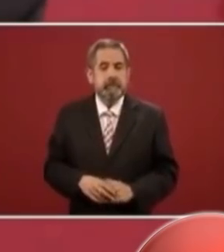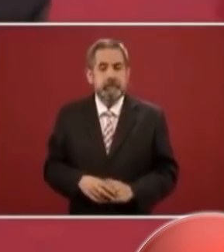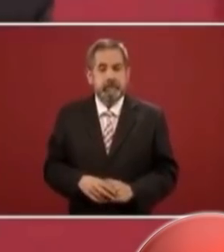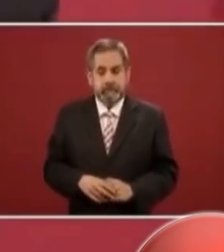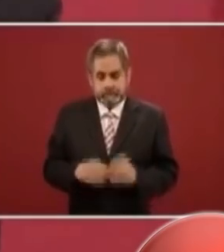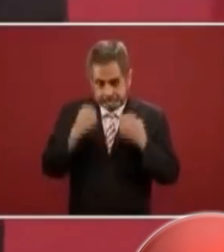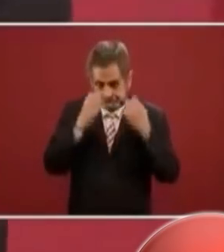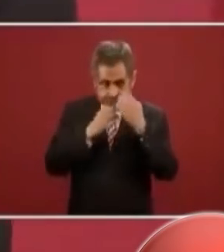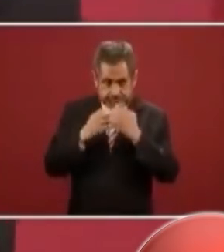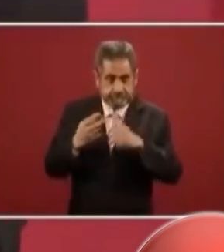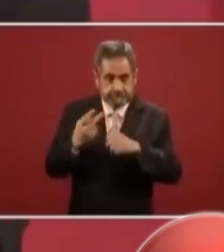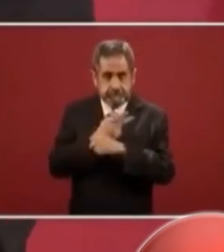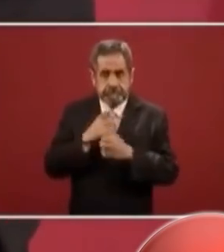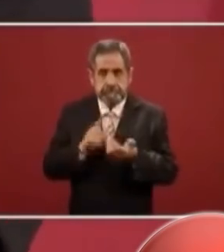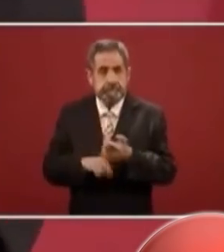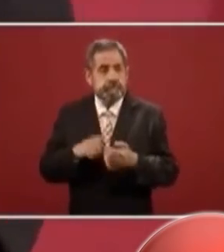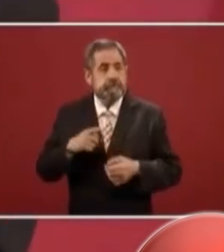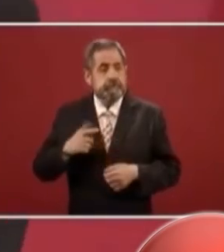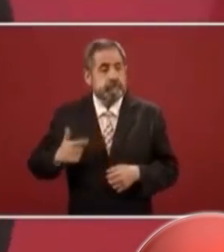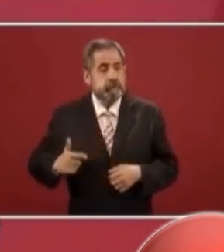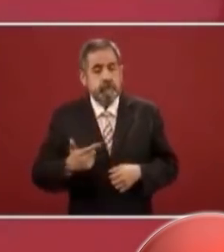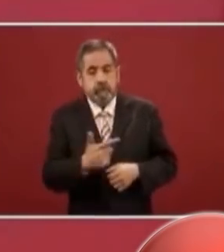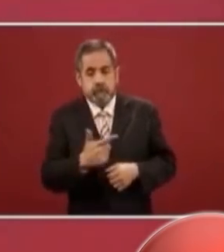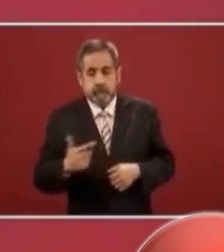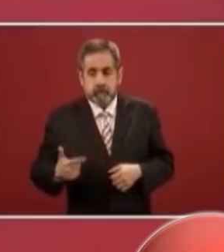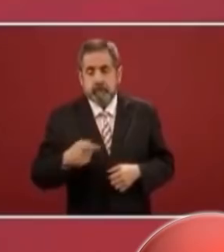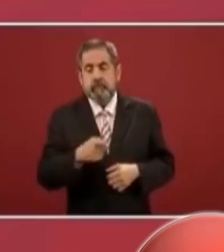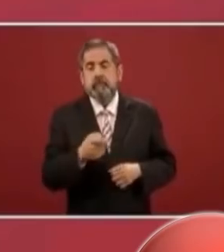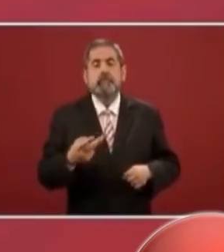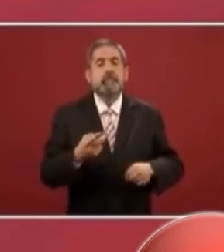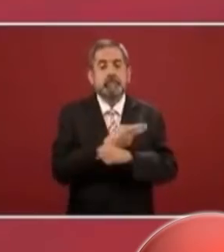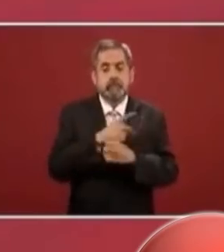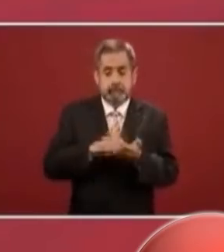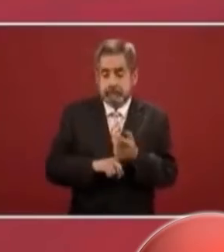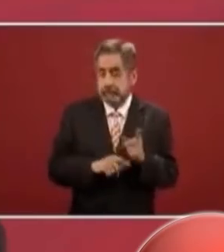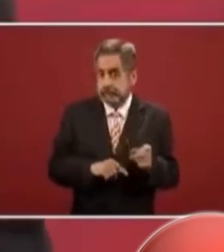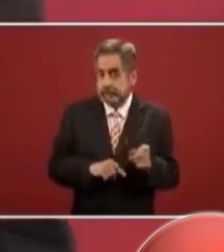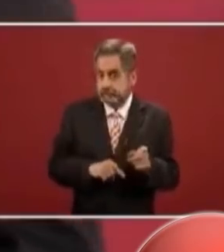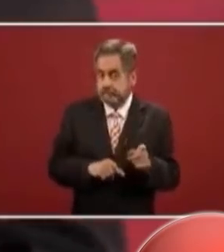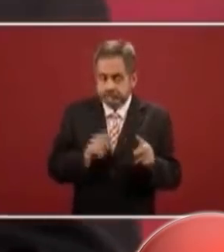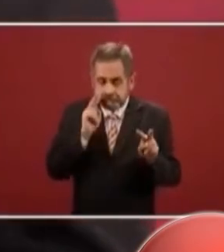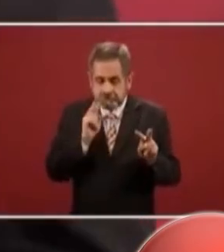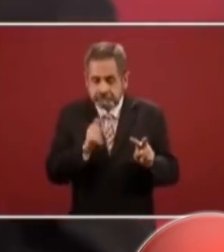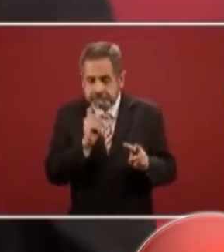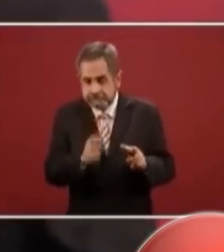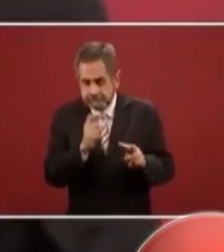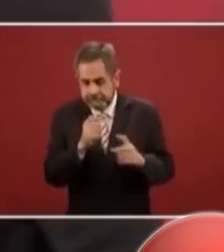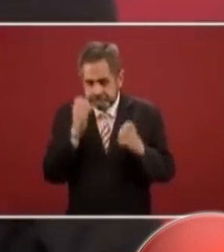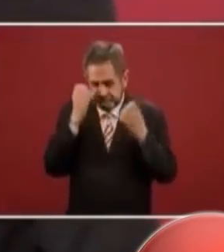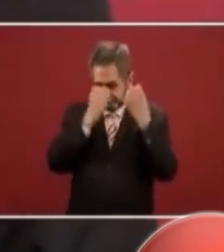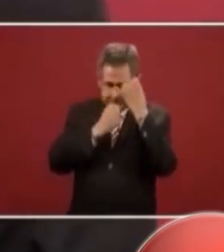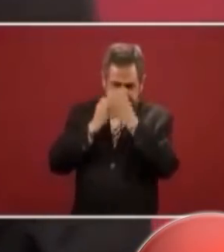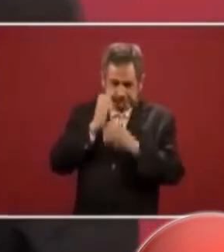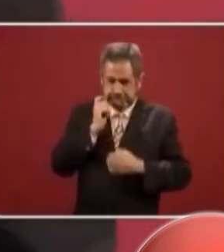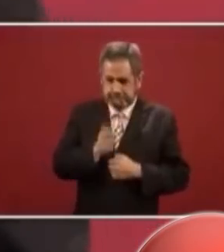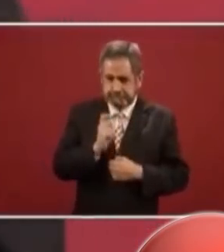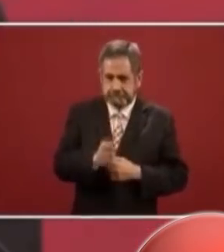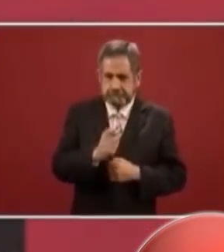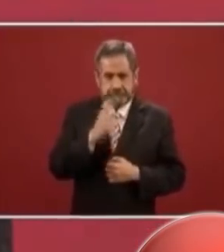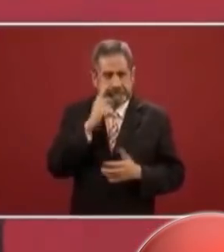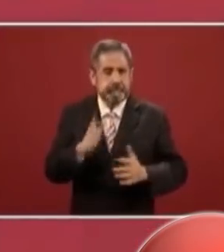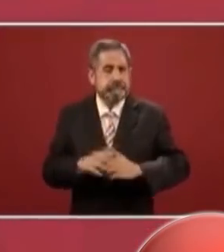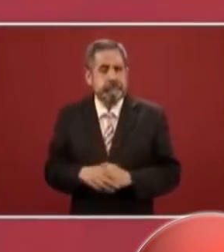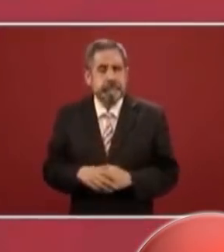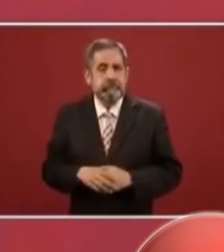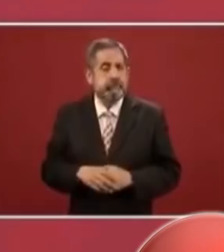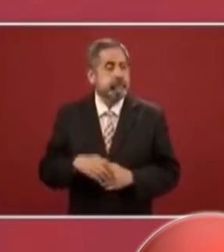analizar bien lo que está sucediendo en Guanajuato. Da para un análisis profundo. Lo que pasa que